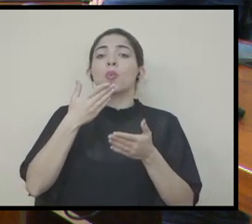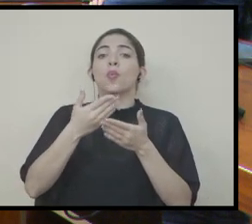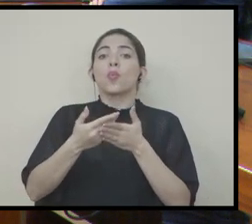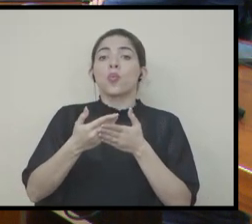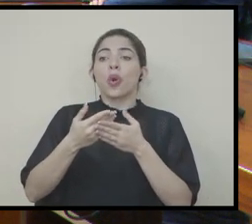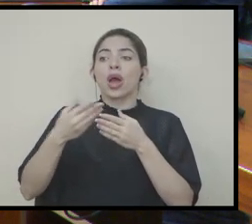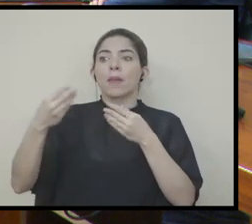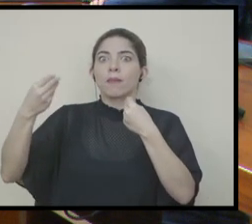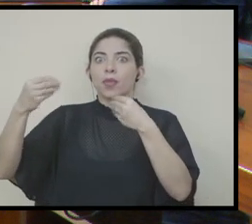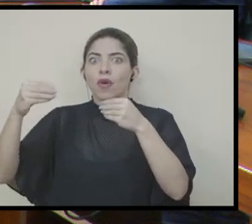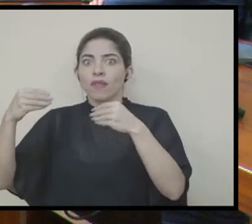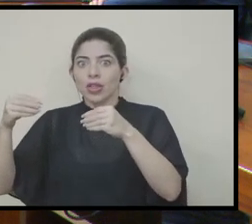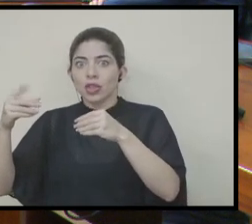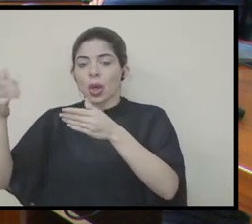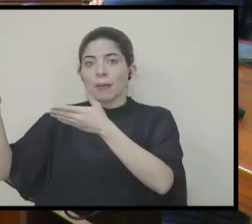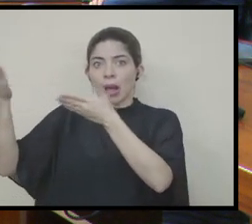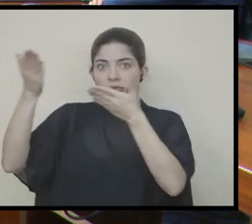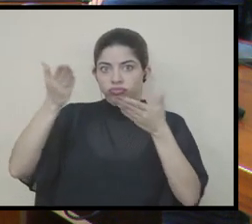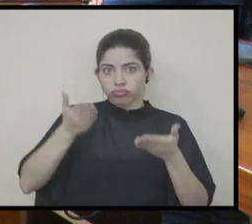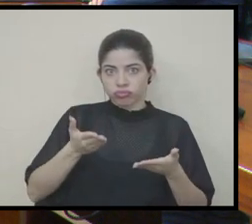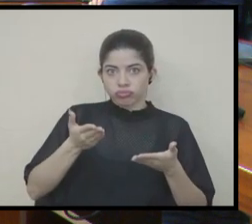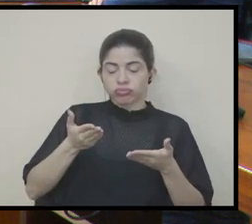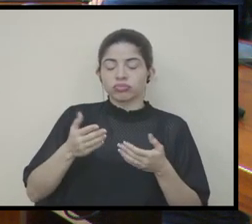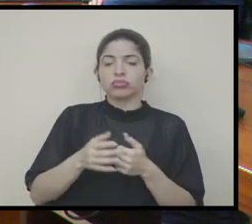Buenos proveedores para traer esto.